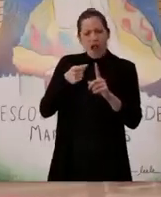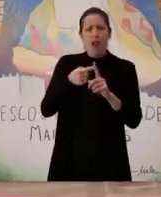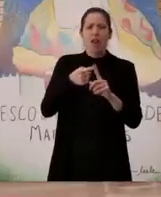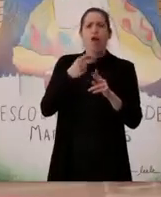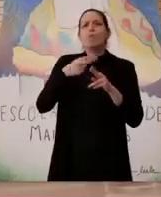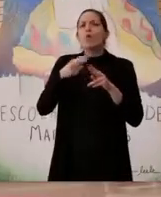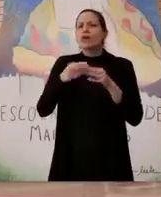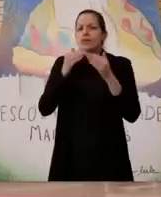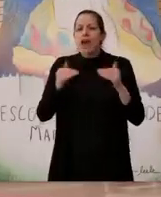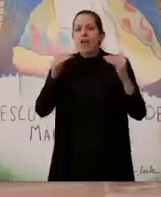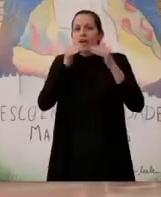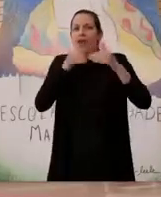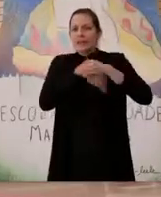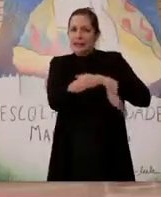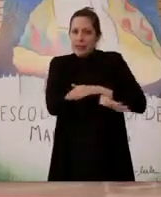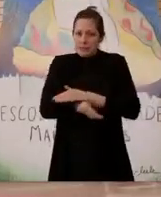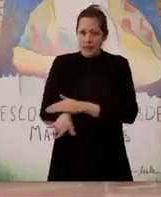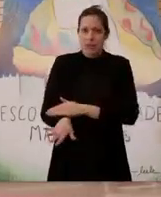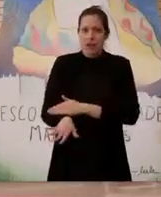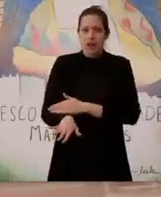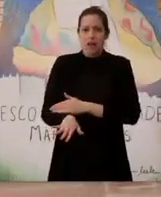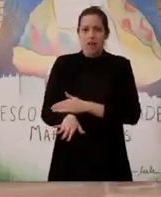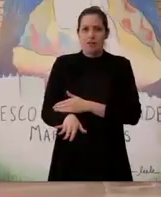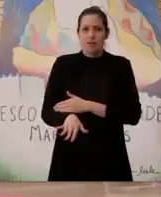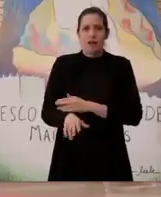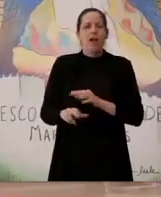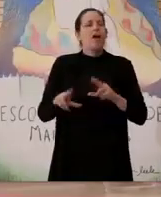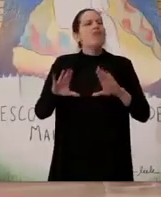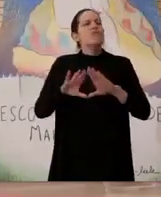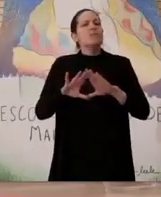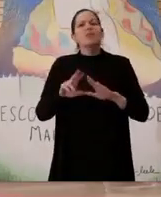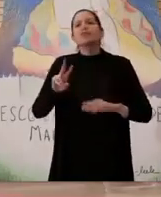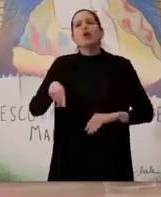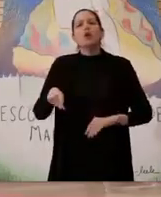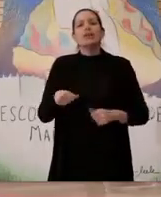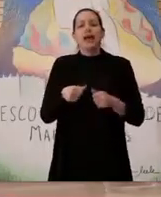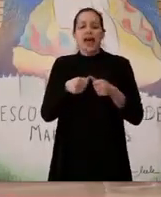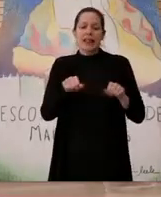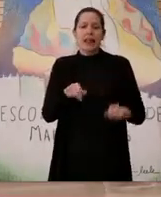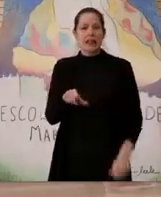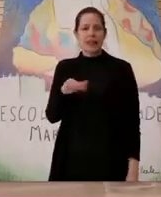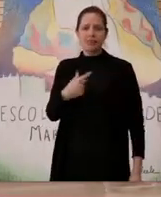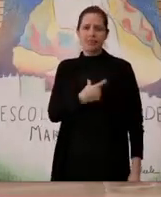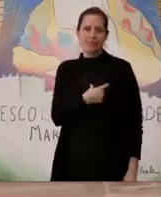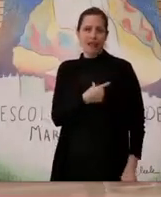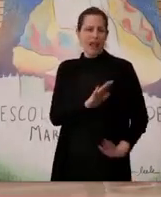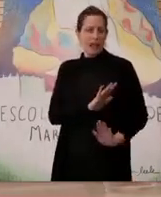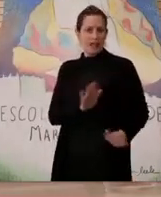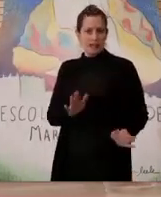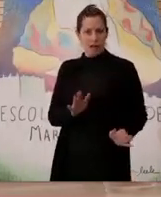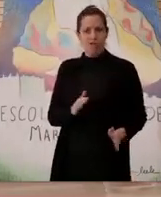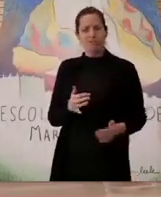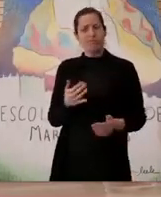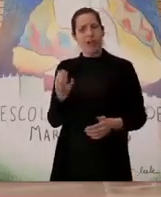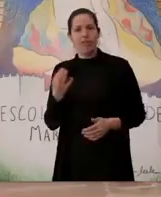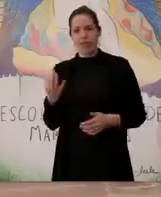y o feminismo no es solo una etiqueta que le vas colocada aquí sino una conexión directa con movimientos sociales en este caso